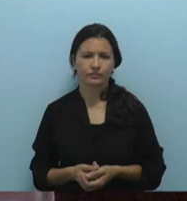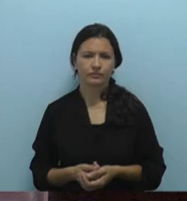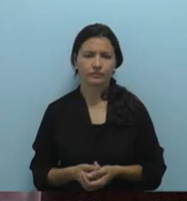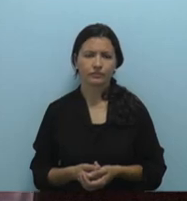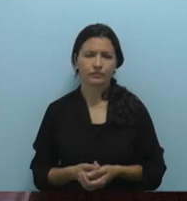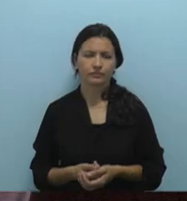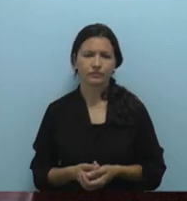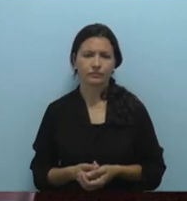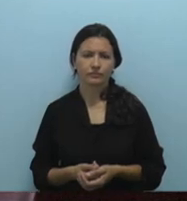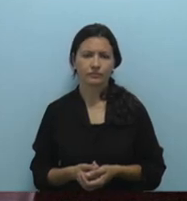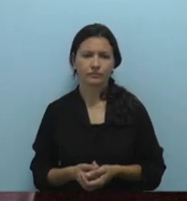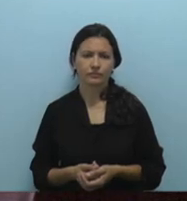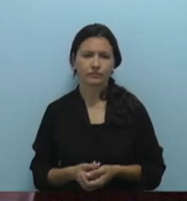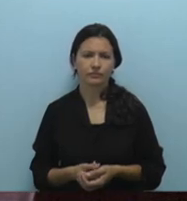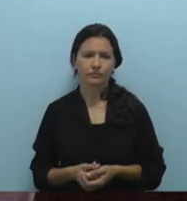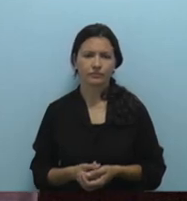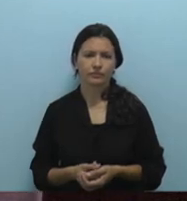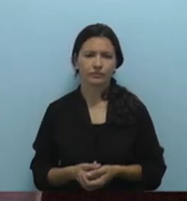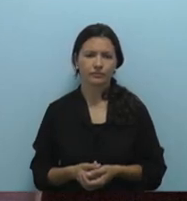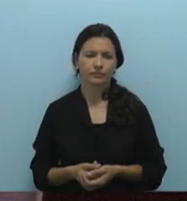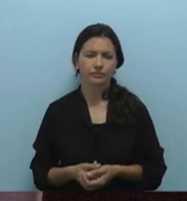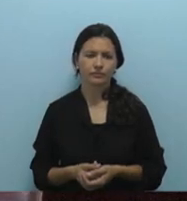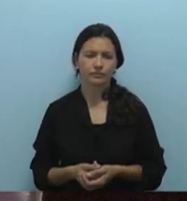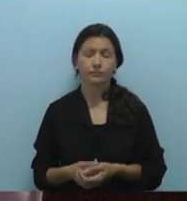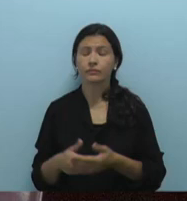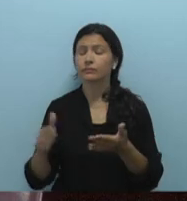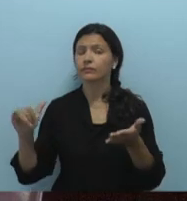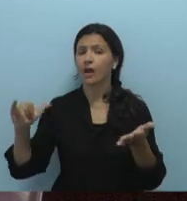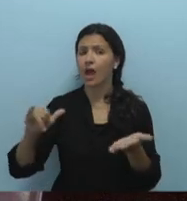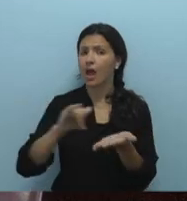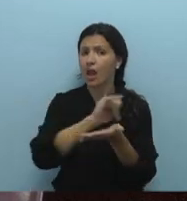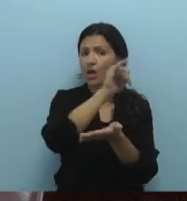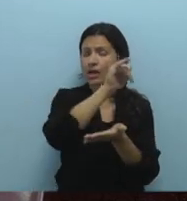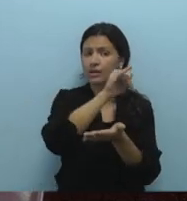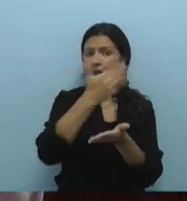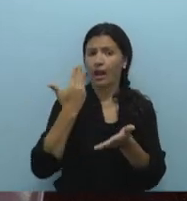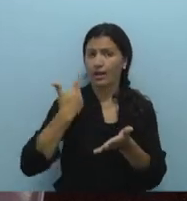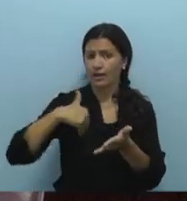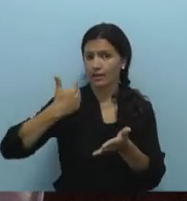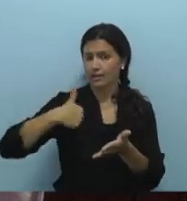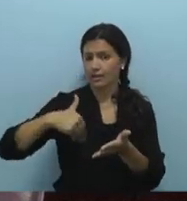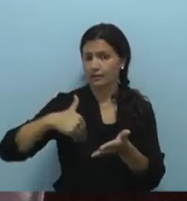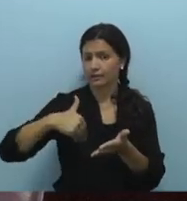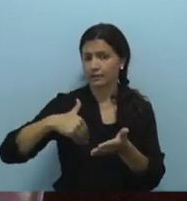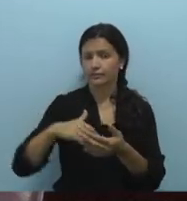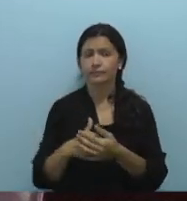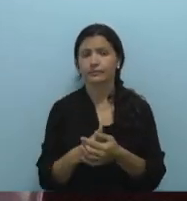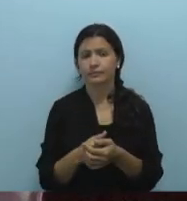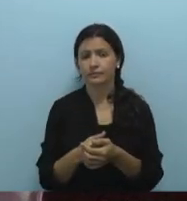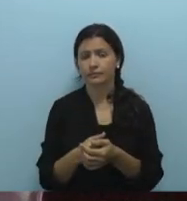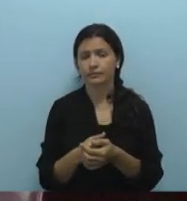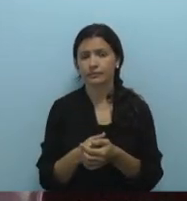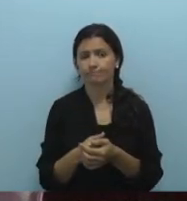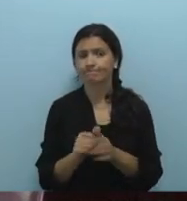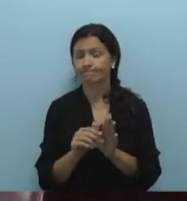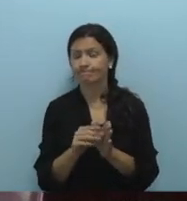gobernador de la provincia de Buenos Aires. Nuestra aerolínea de bandera, la Aerolíneas Argentinas, otra